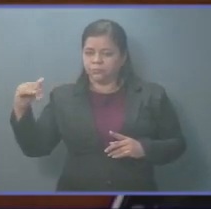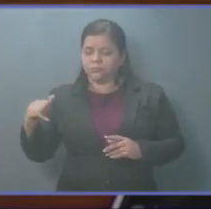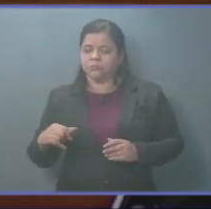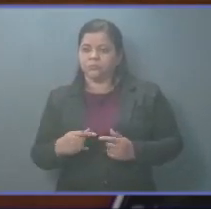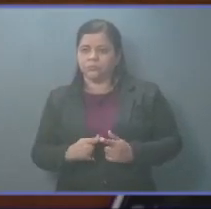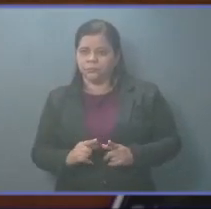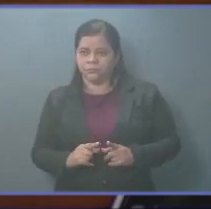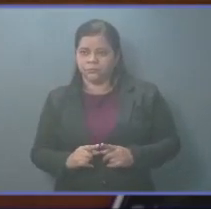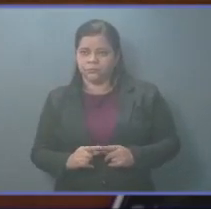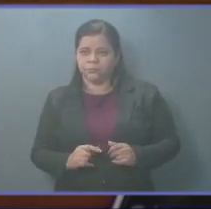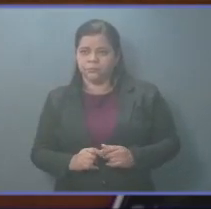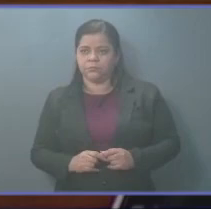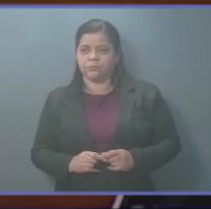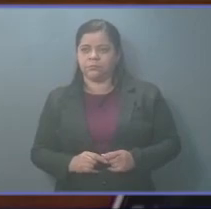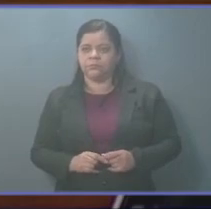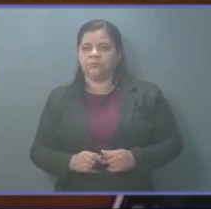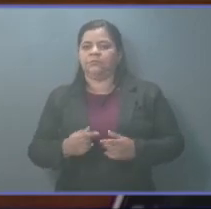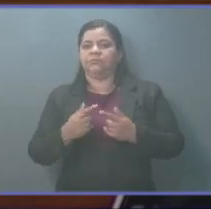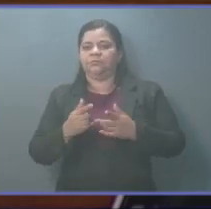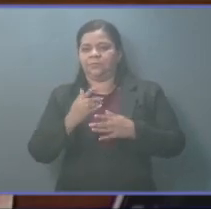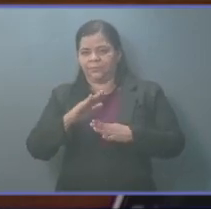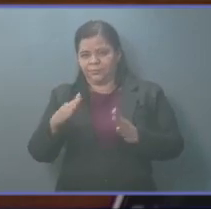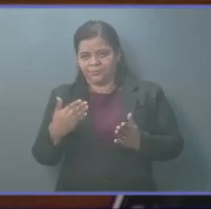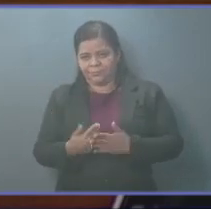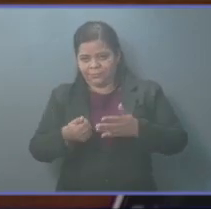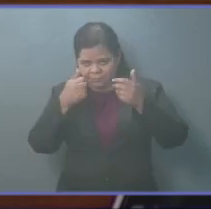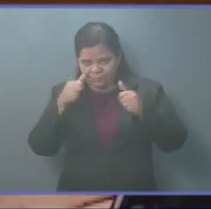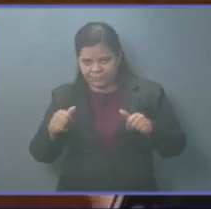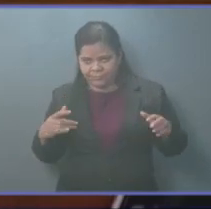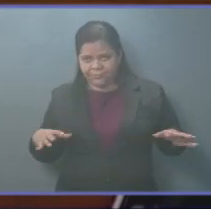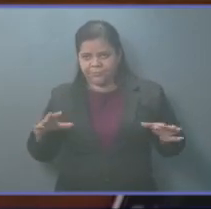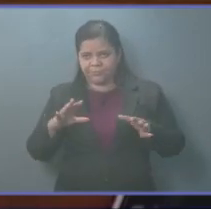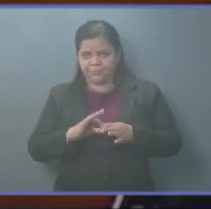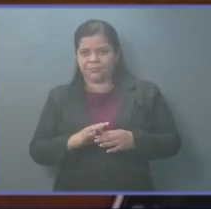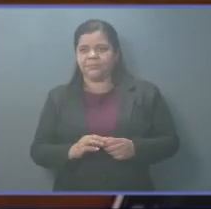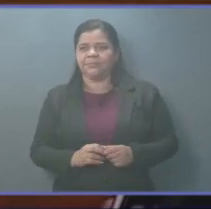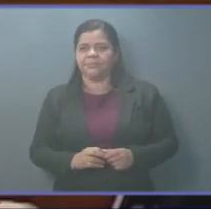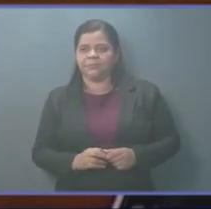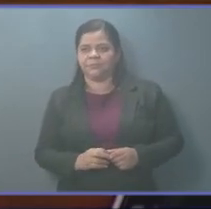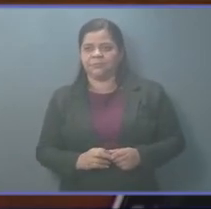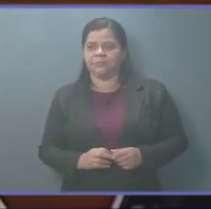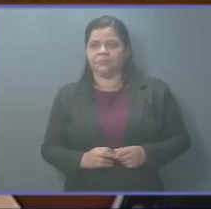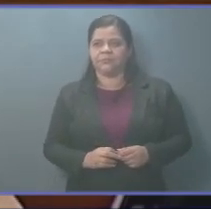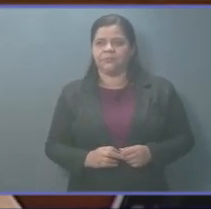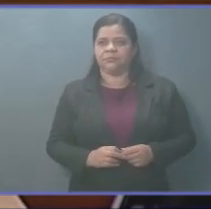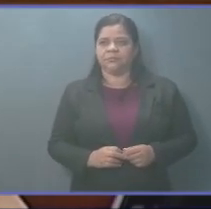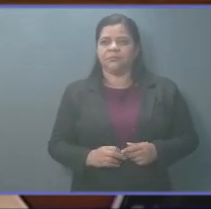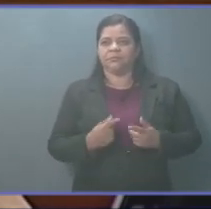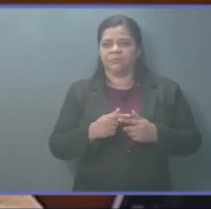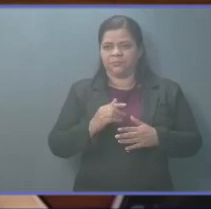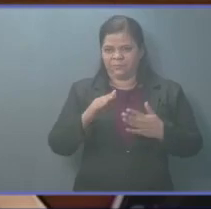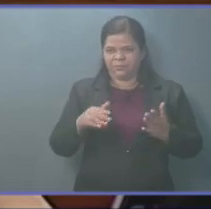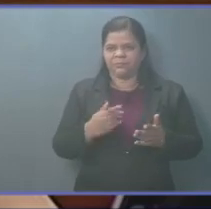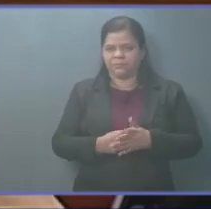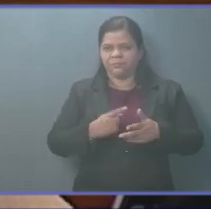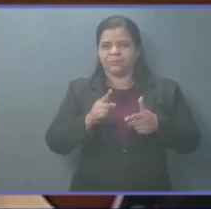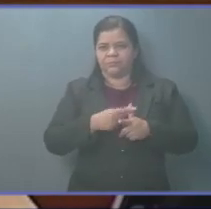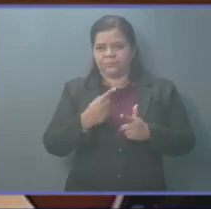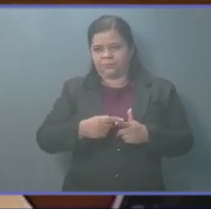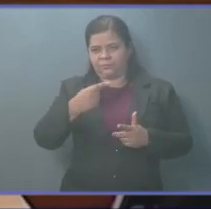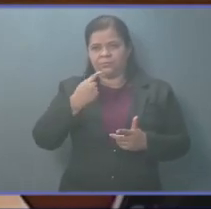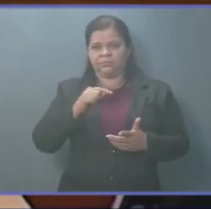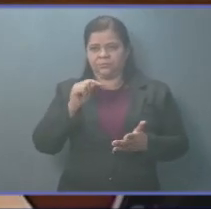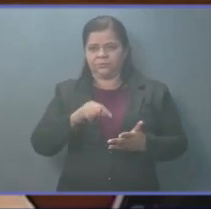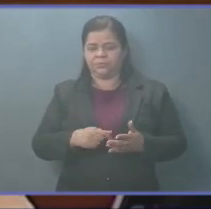Me imagino que entonces sí existe nombre del jefe, pero mi consulta era quién había